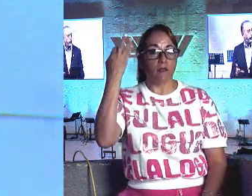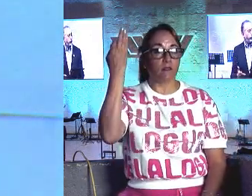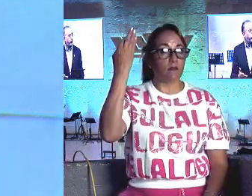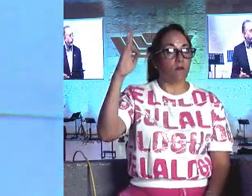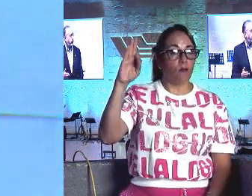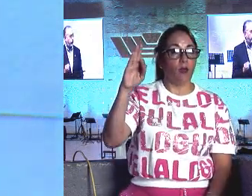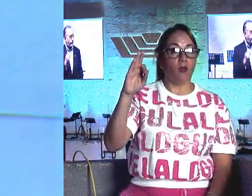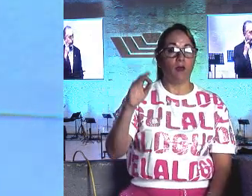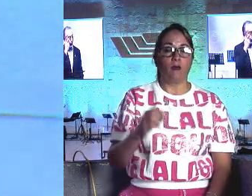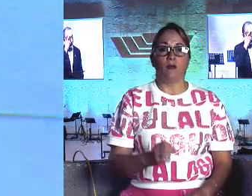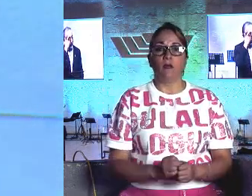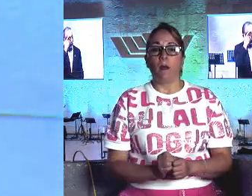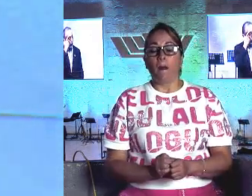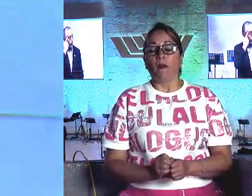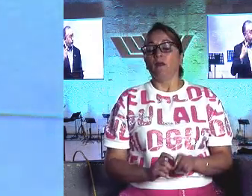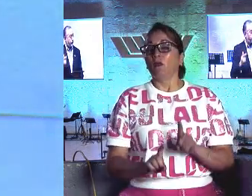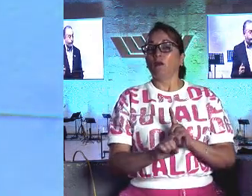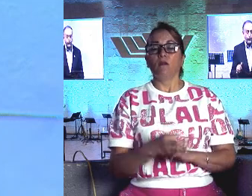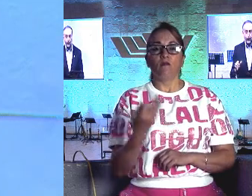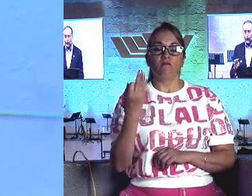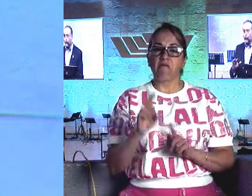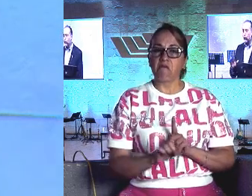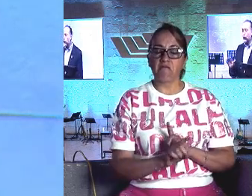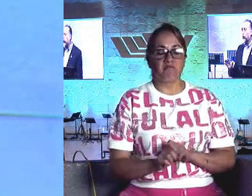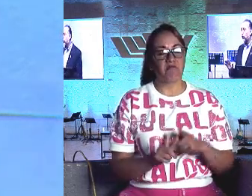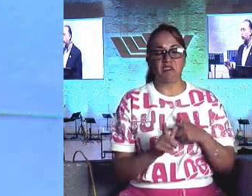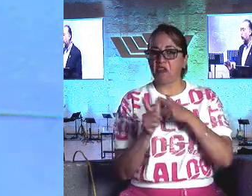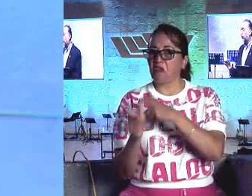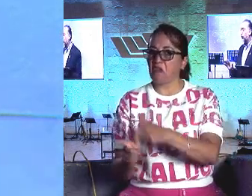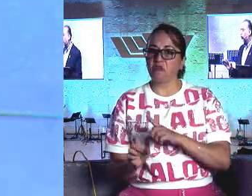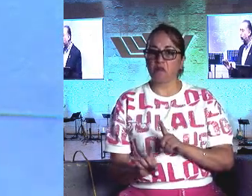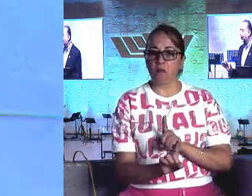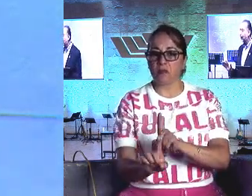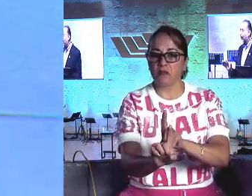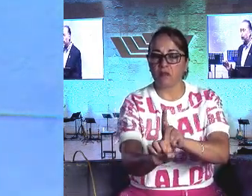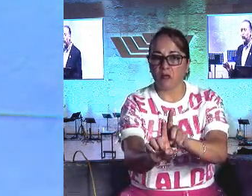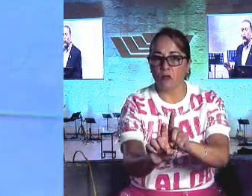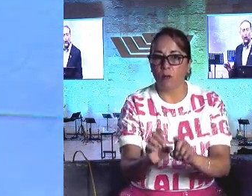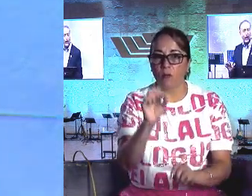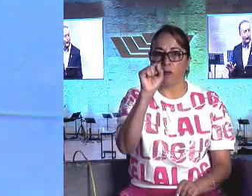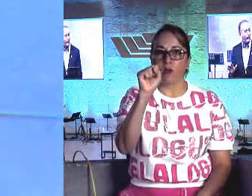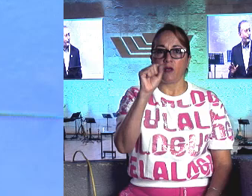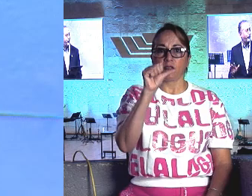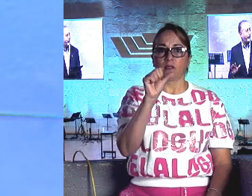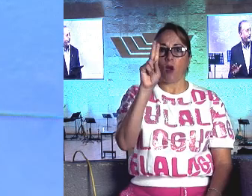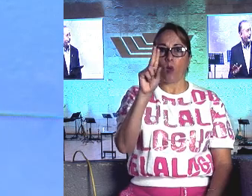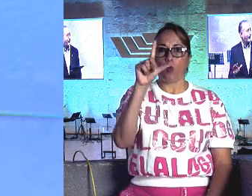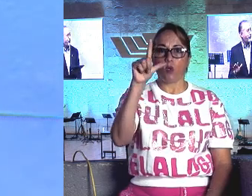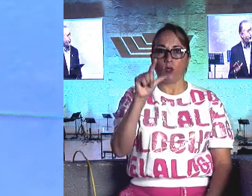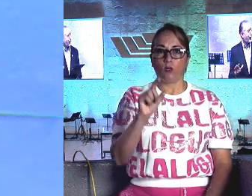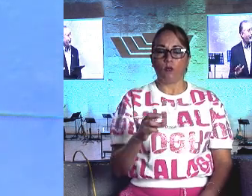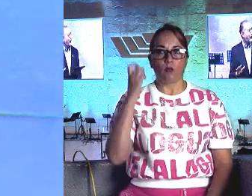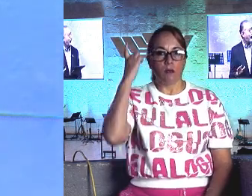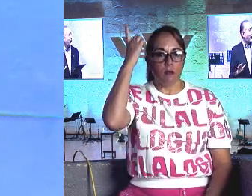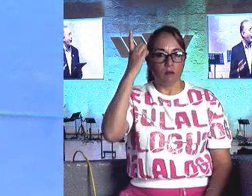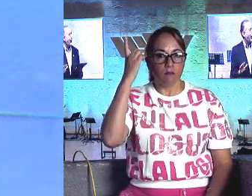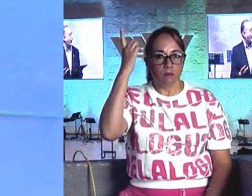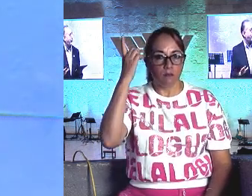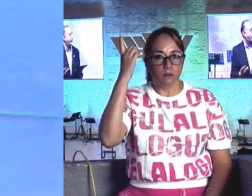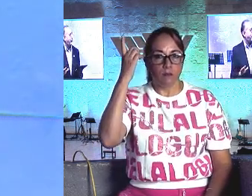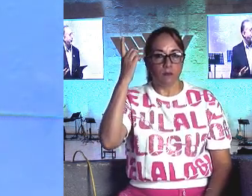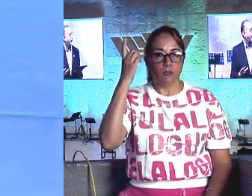por Saúl, pero este grupo de 400 joyas van con